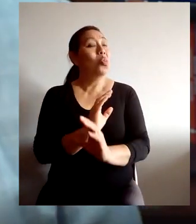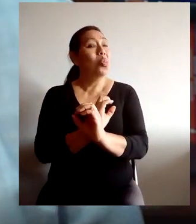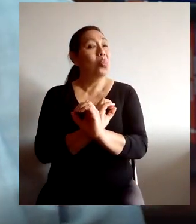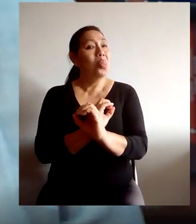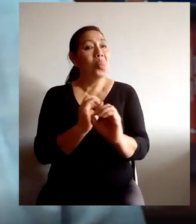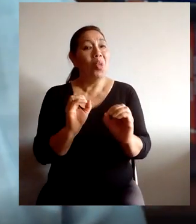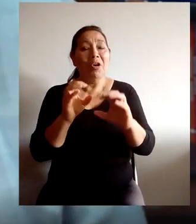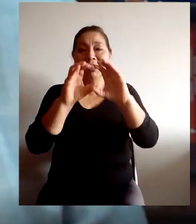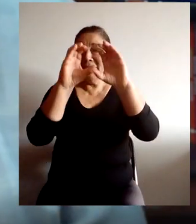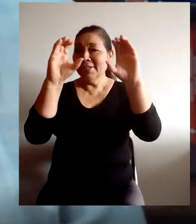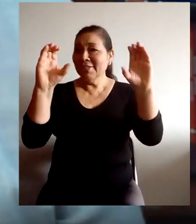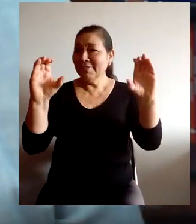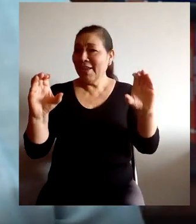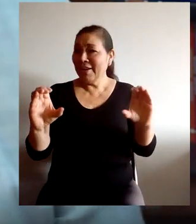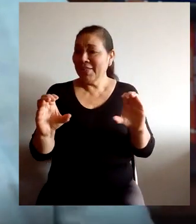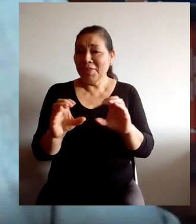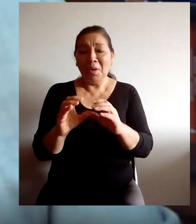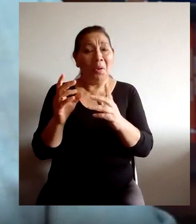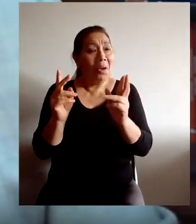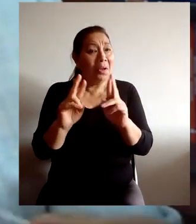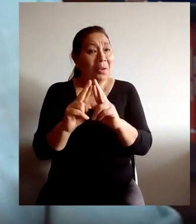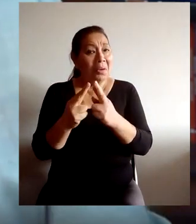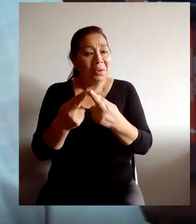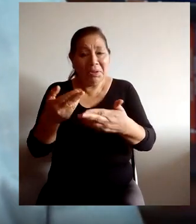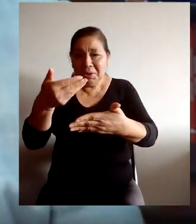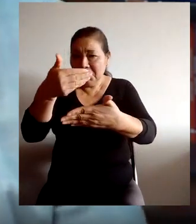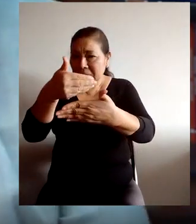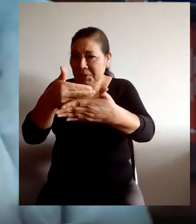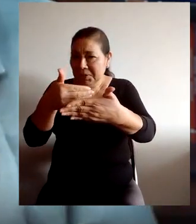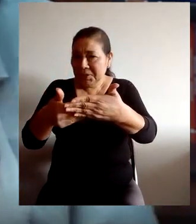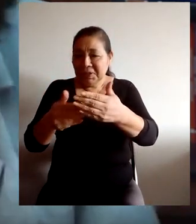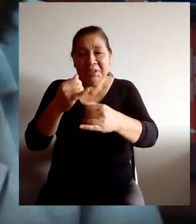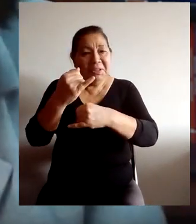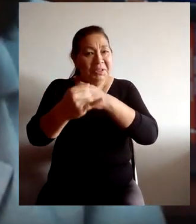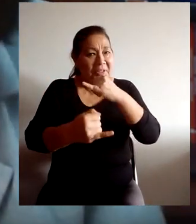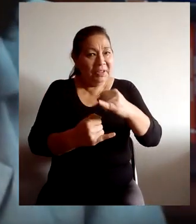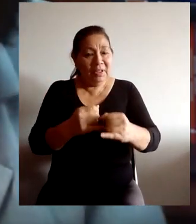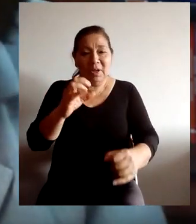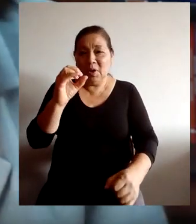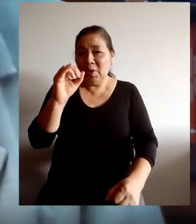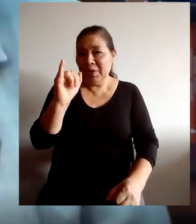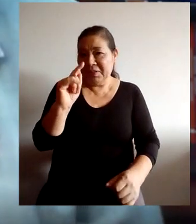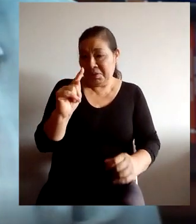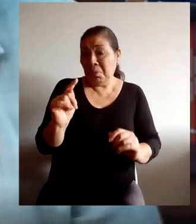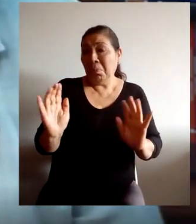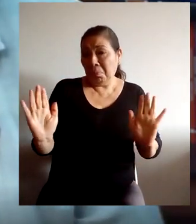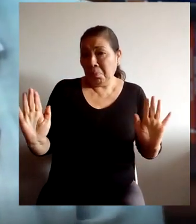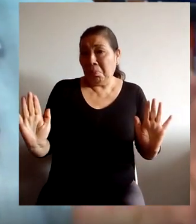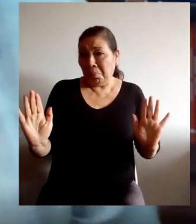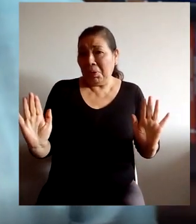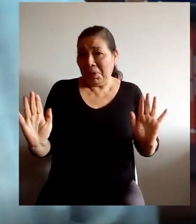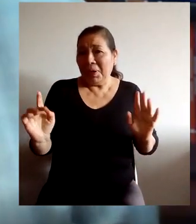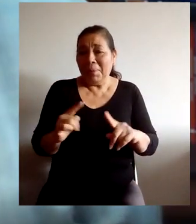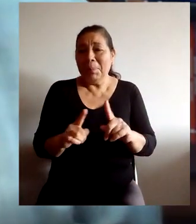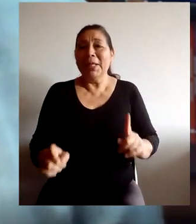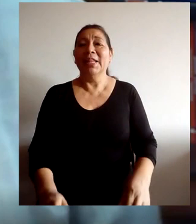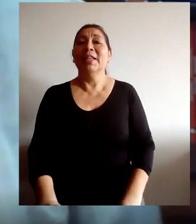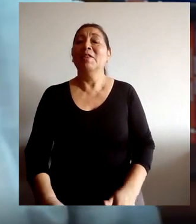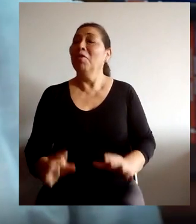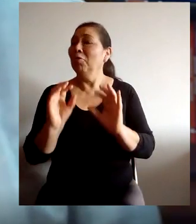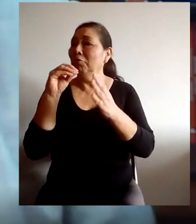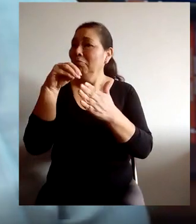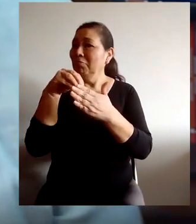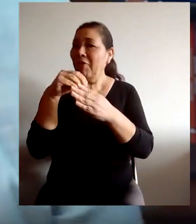OIT. Claro, y no cumple con esa formalidad. Muy bien, no cumple con esa formalidad. Pregunta, ¿qué